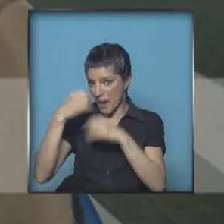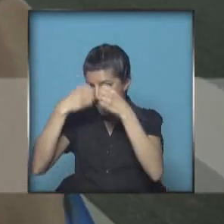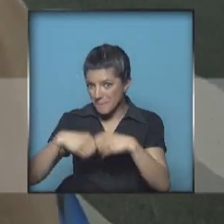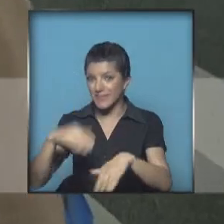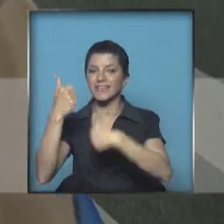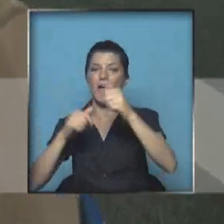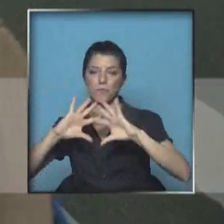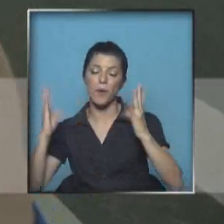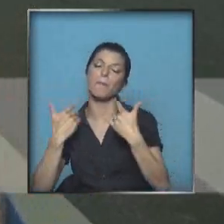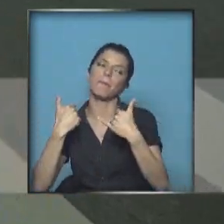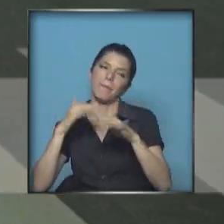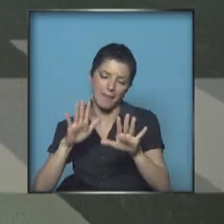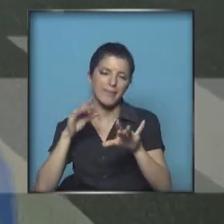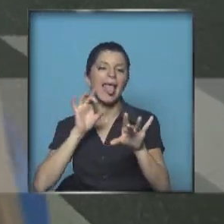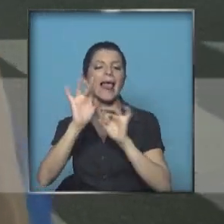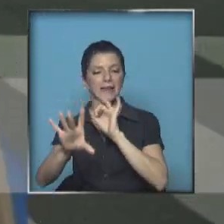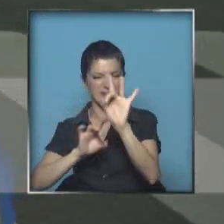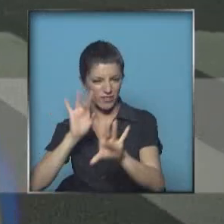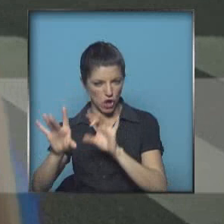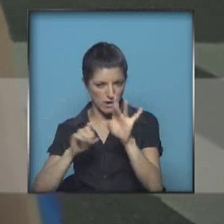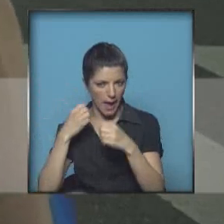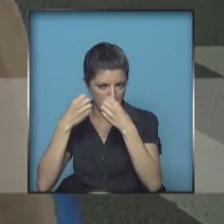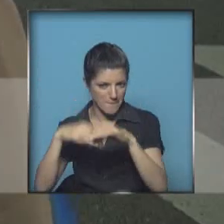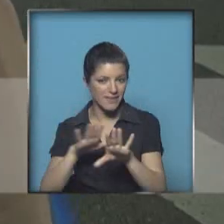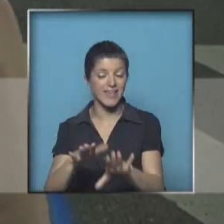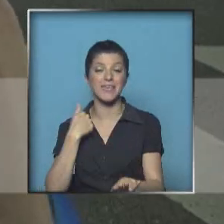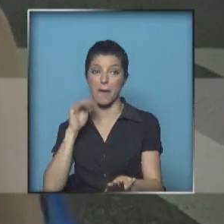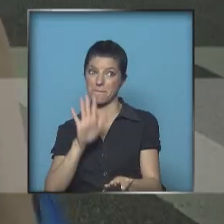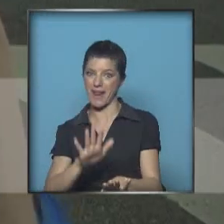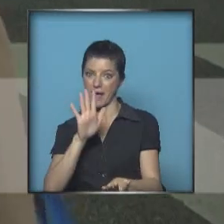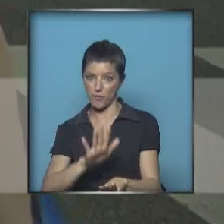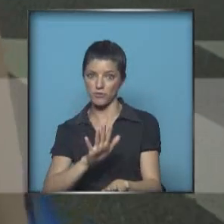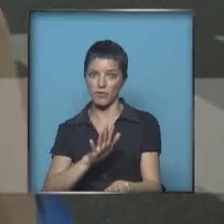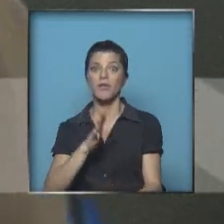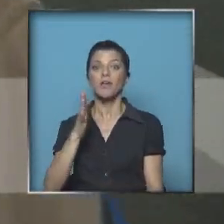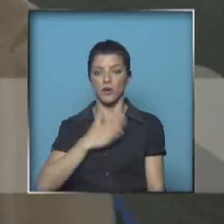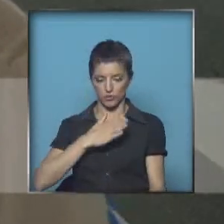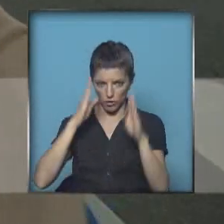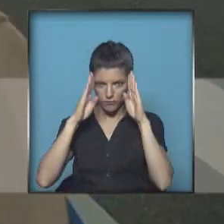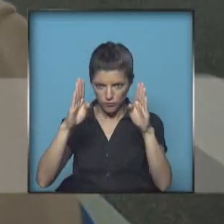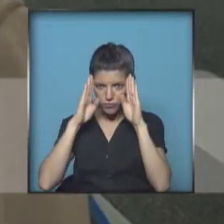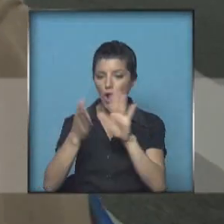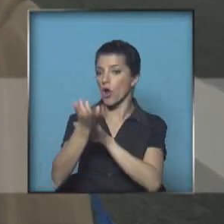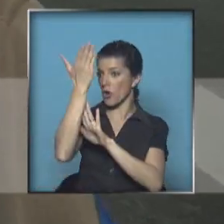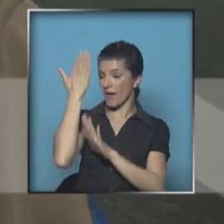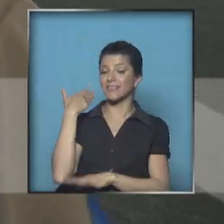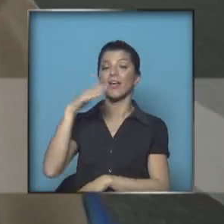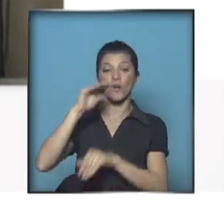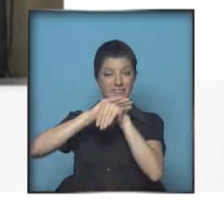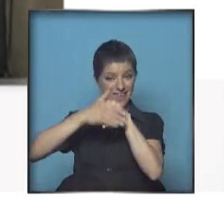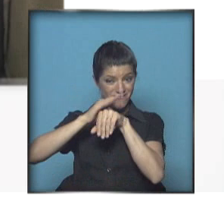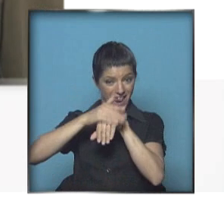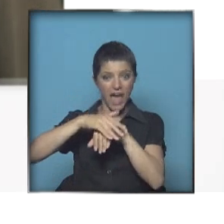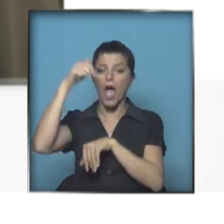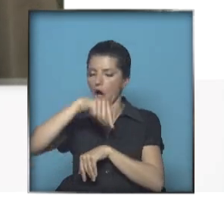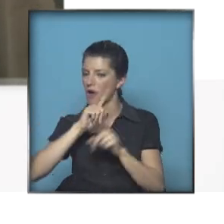va la eliminatoria. Y bueno, esperamos con ansias que sigamos por el camino que dejó Sabela, ¿no? Bueno, el camino de Sabela